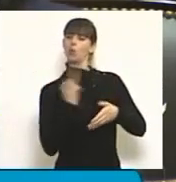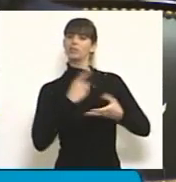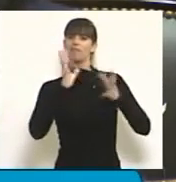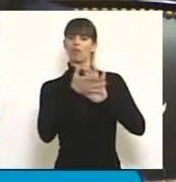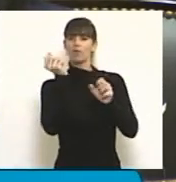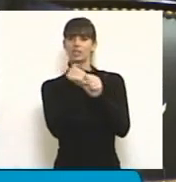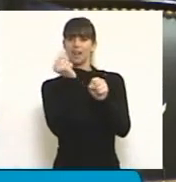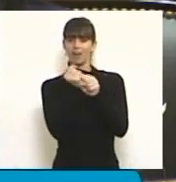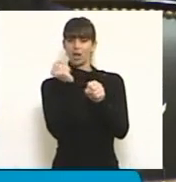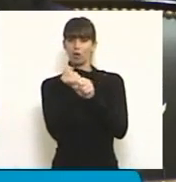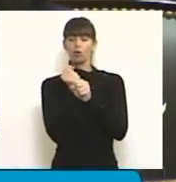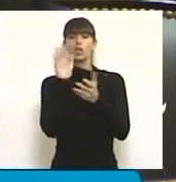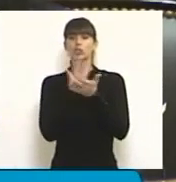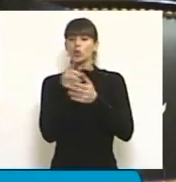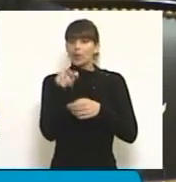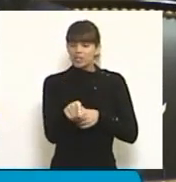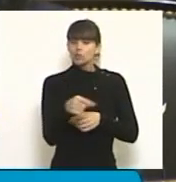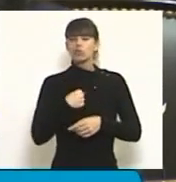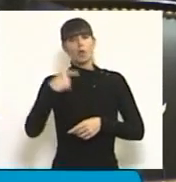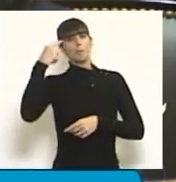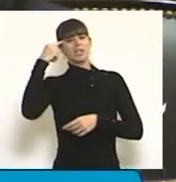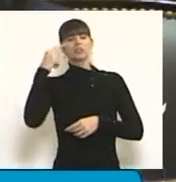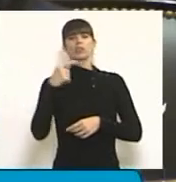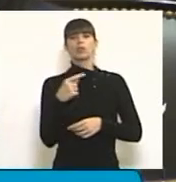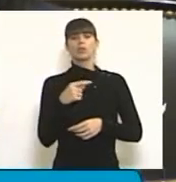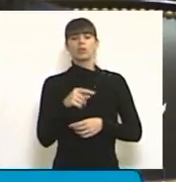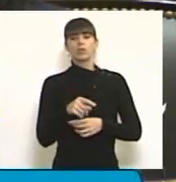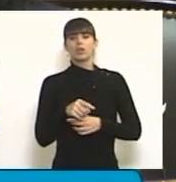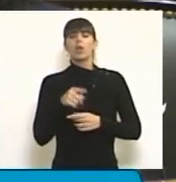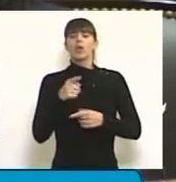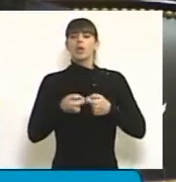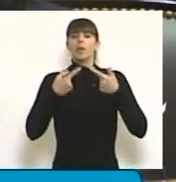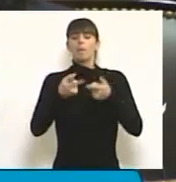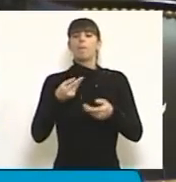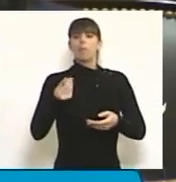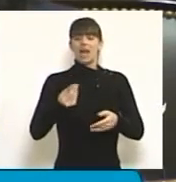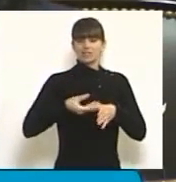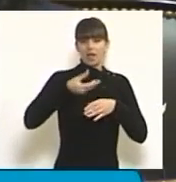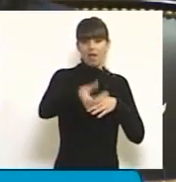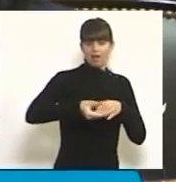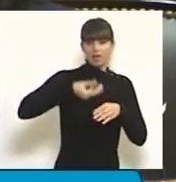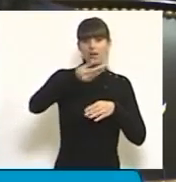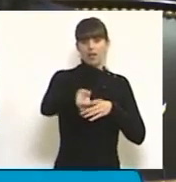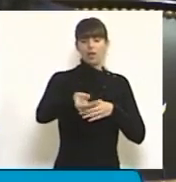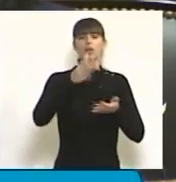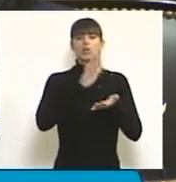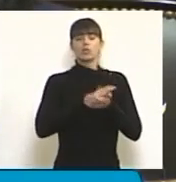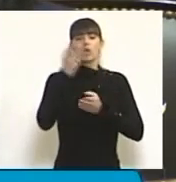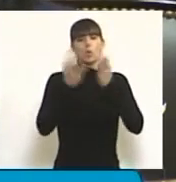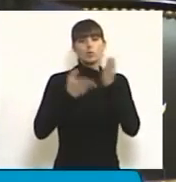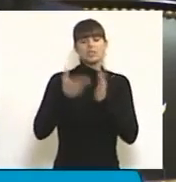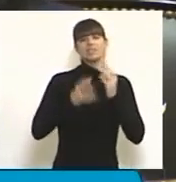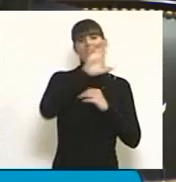óptica entiendo que mientras se agiganta la dotación presupuestaria de la justicia federal